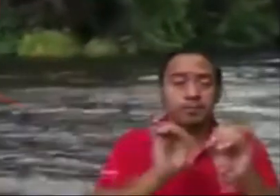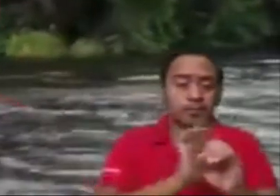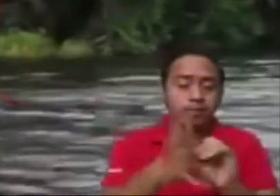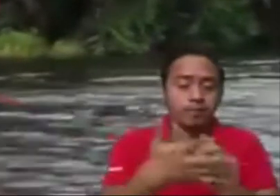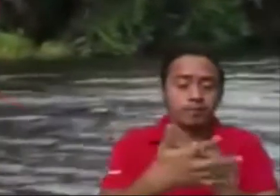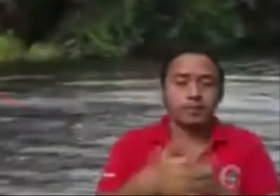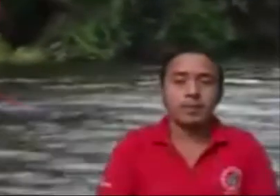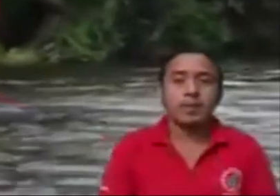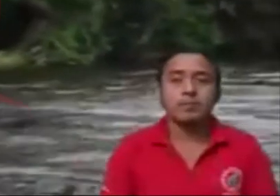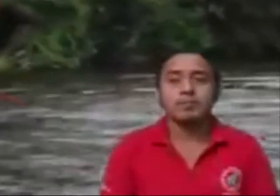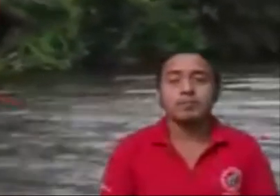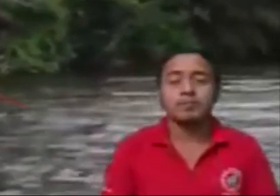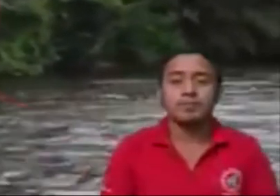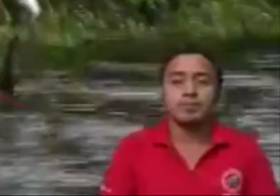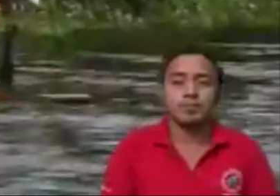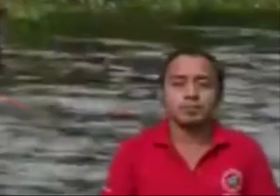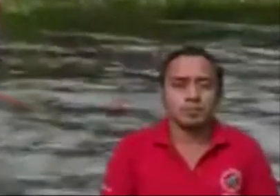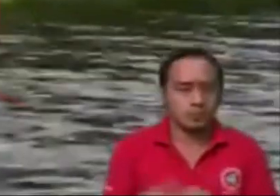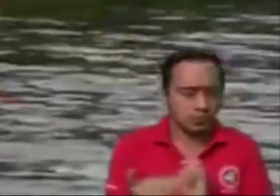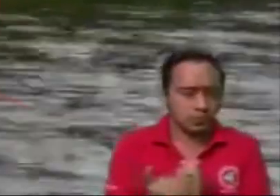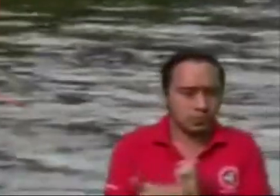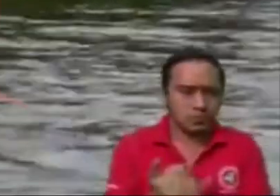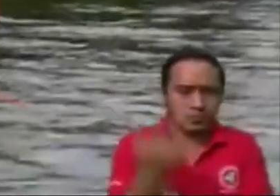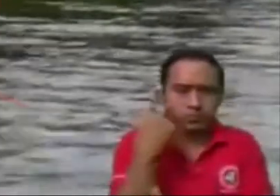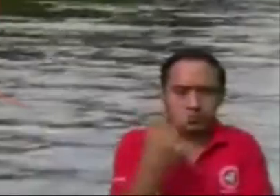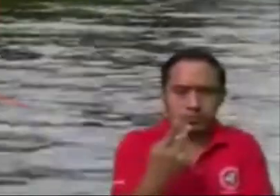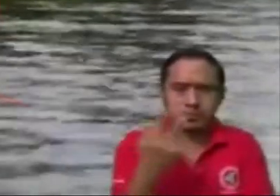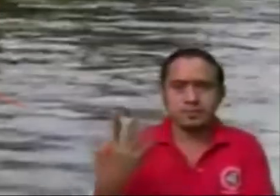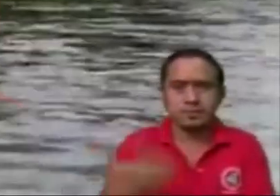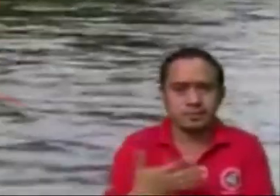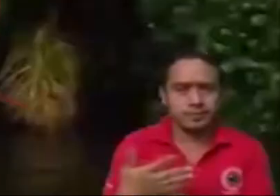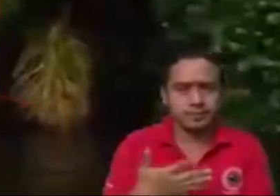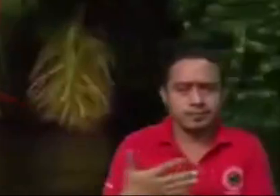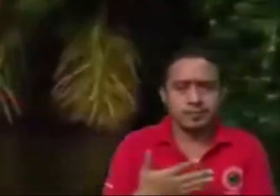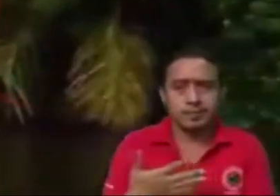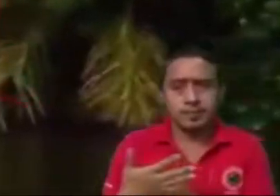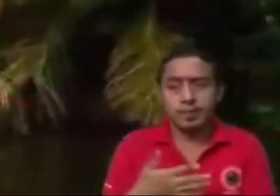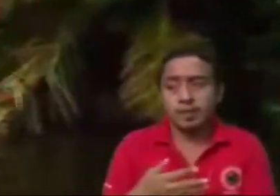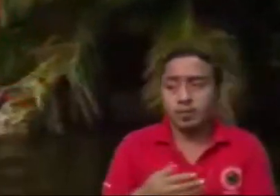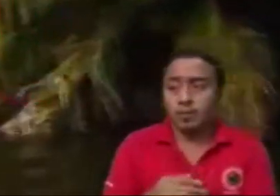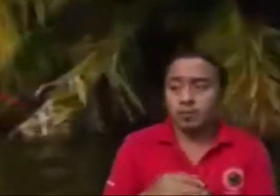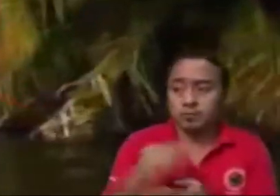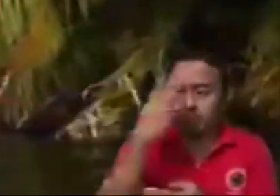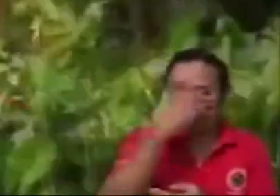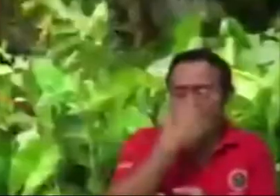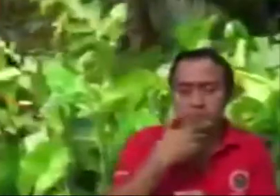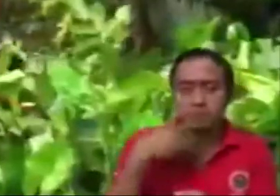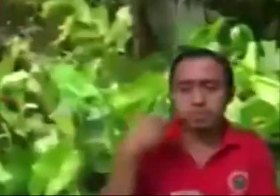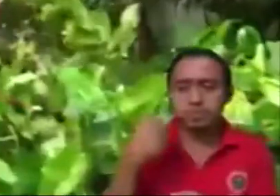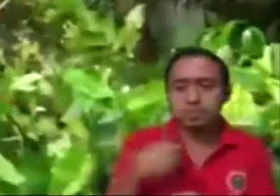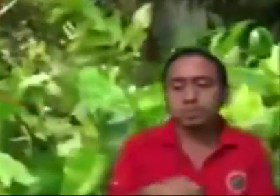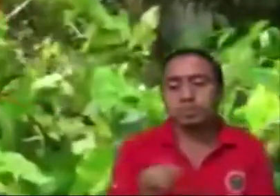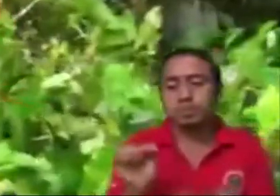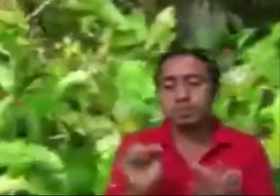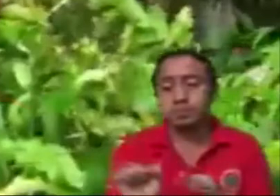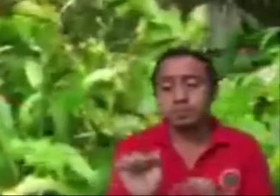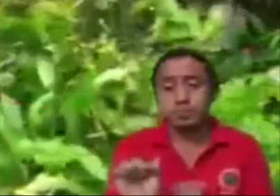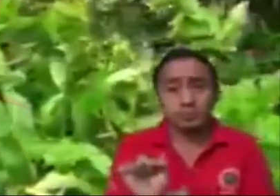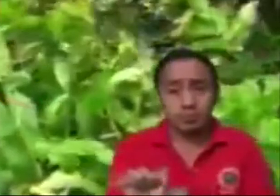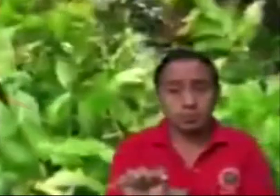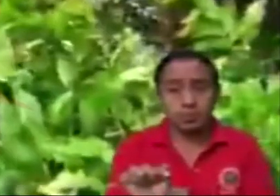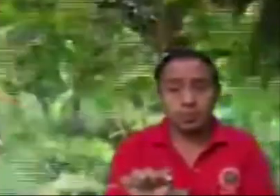pandemia. Y lo hemos visto también en los diferentes destinos y atractivos turísticos que hoy por hoy tal vez son los que